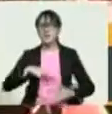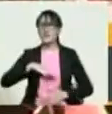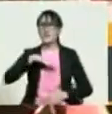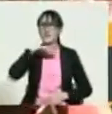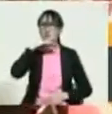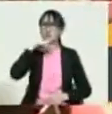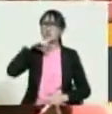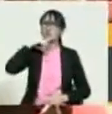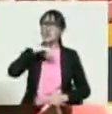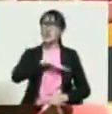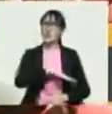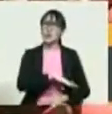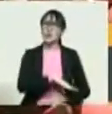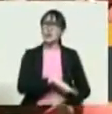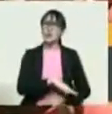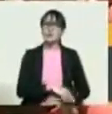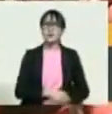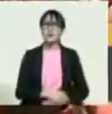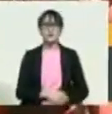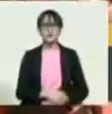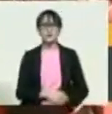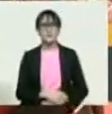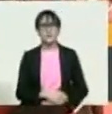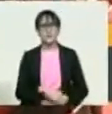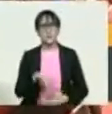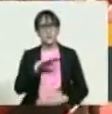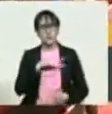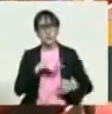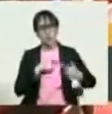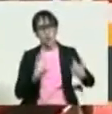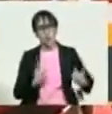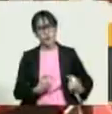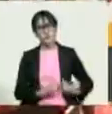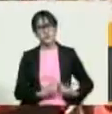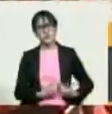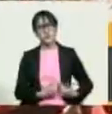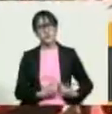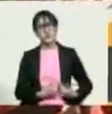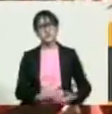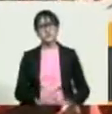la historia de nuestro corazón palpitante